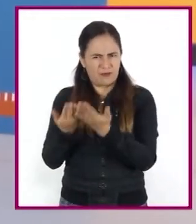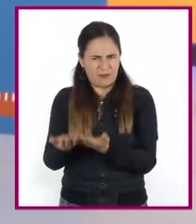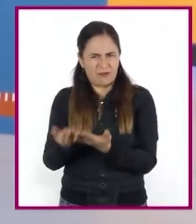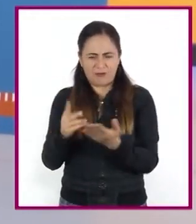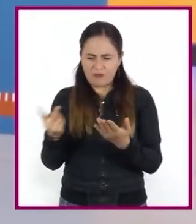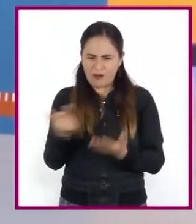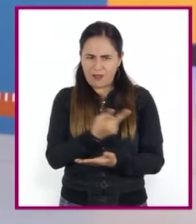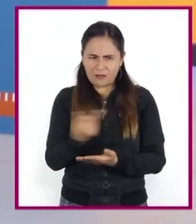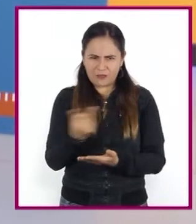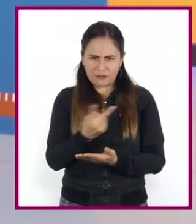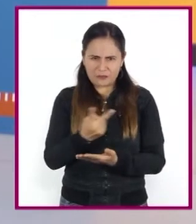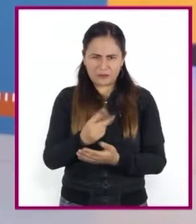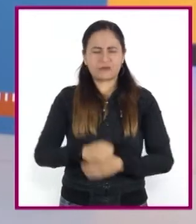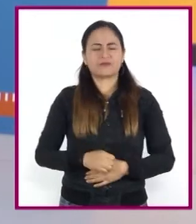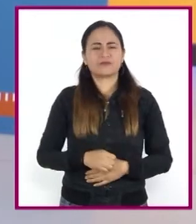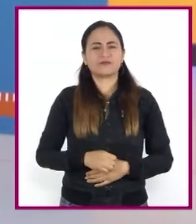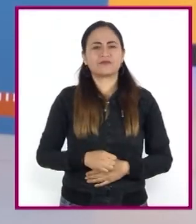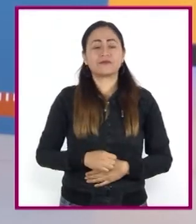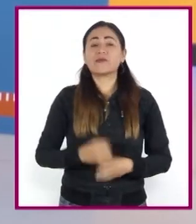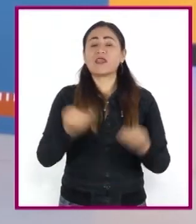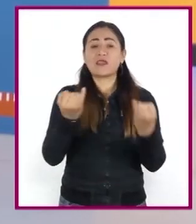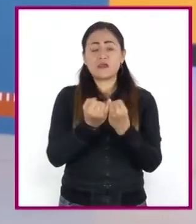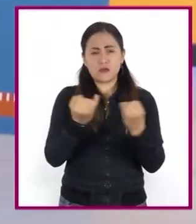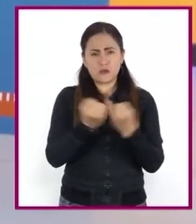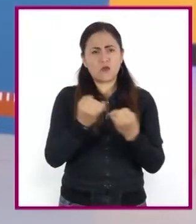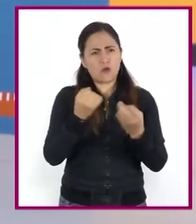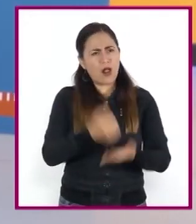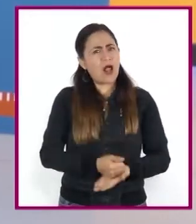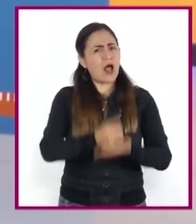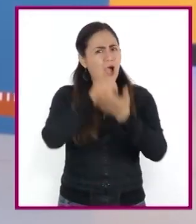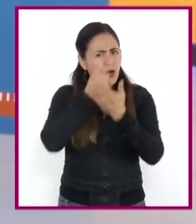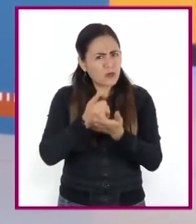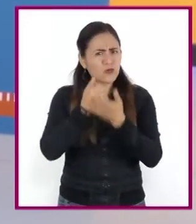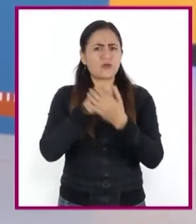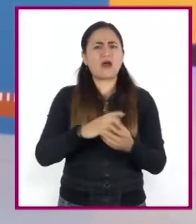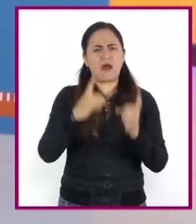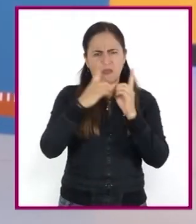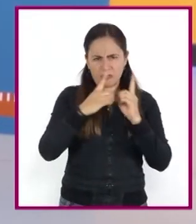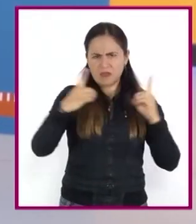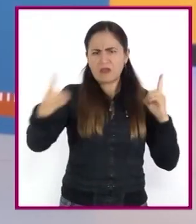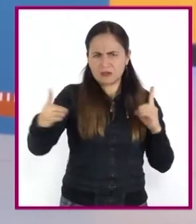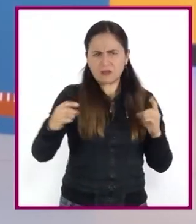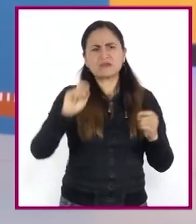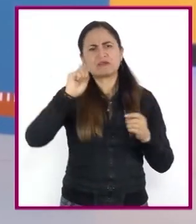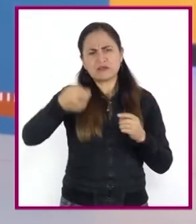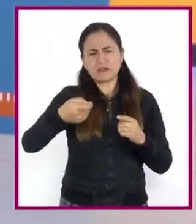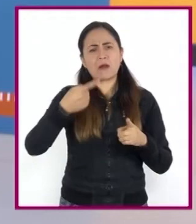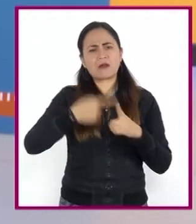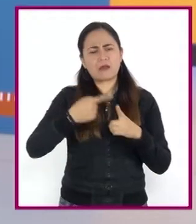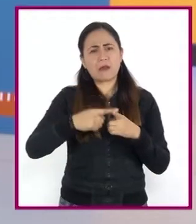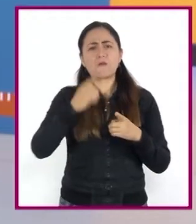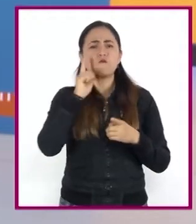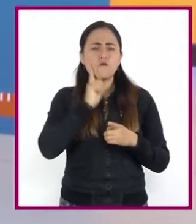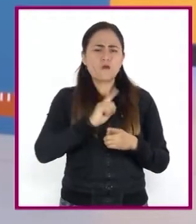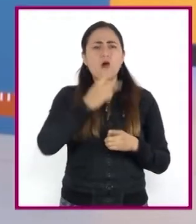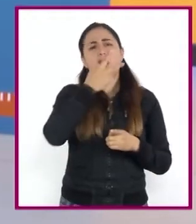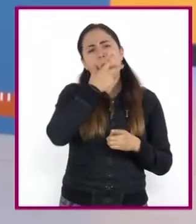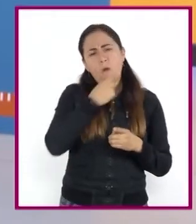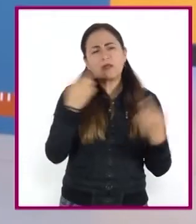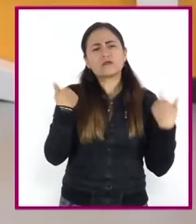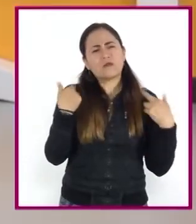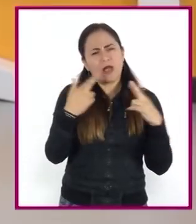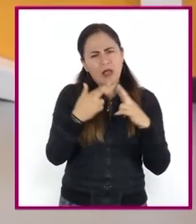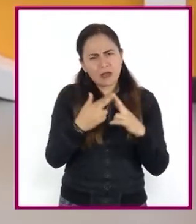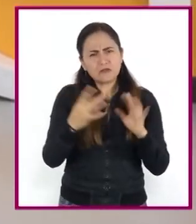texto. Asimismo, pueden pedir ayuda y retroalimentación a distancia de sus maestras o maestros cuando sea